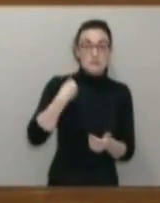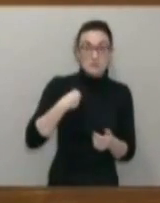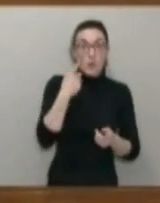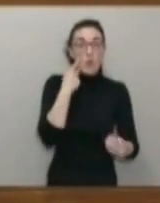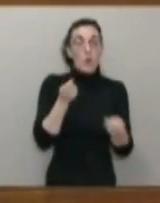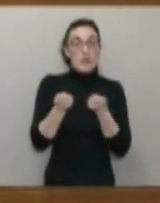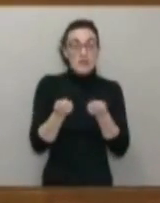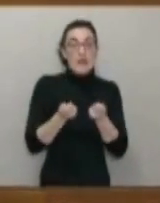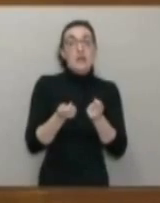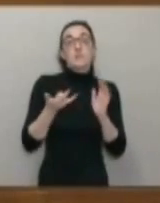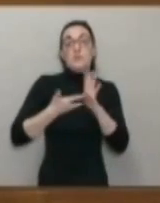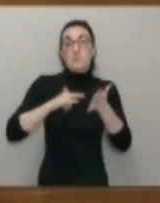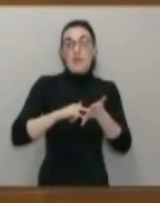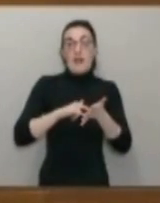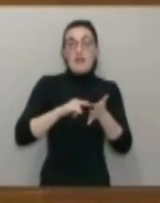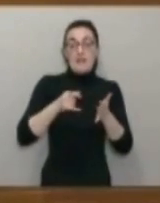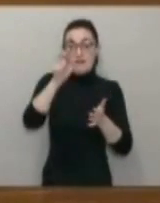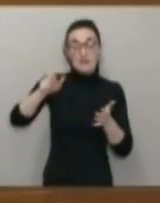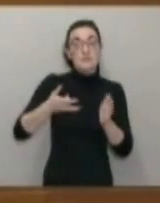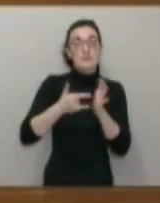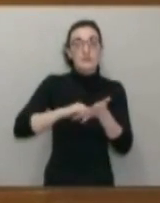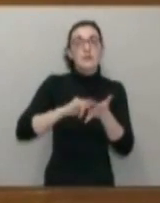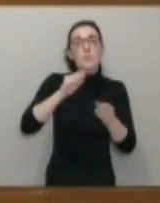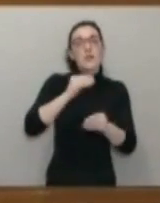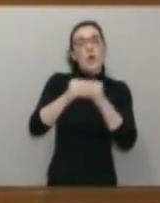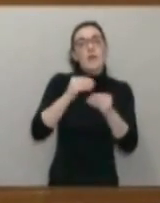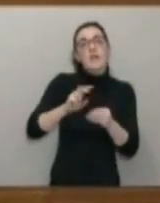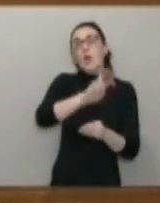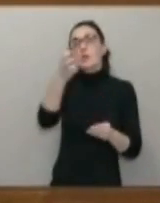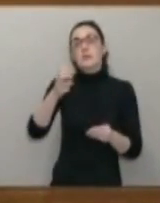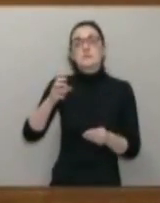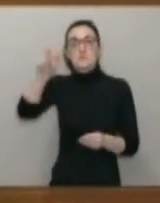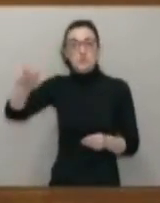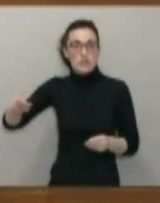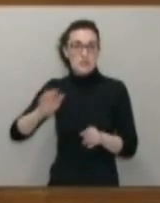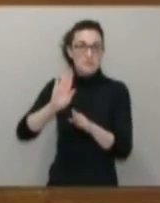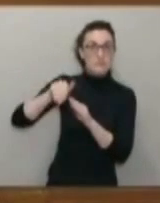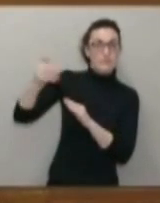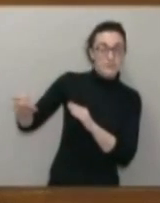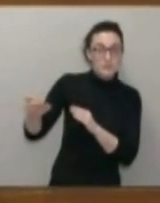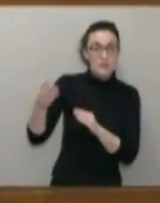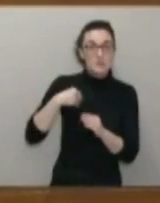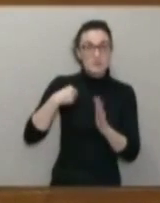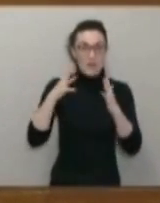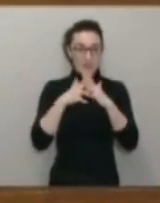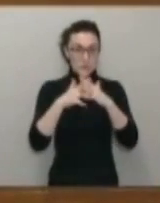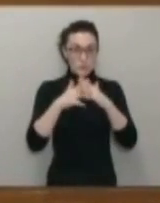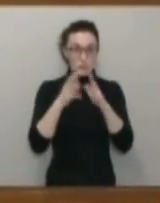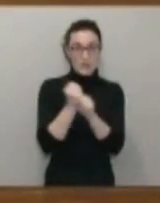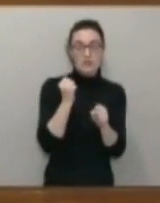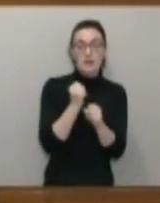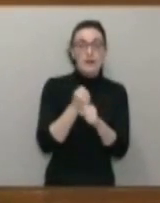por el personal técnico dependiente del mismo, pero elaborados por terceros. Y, evidentemente, ante esta estructura de